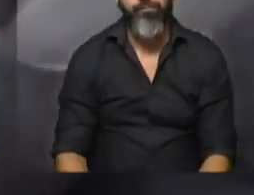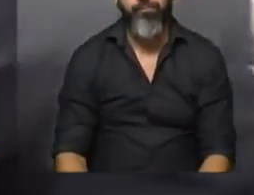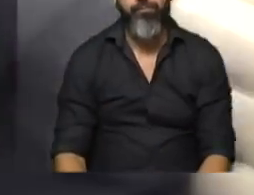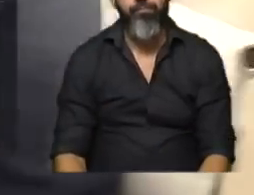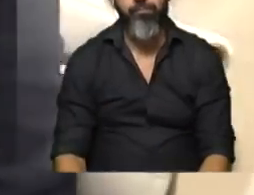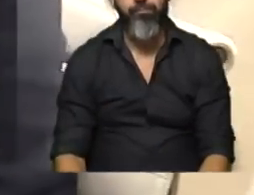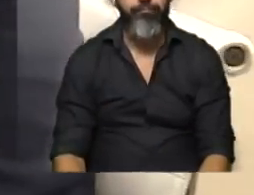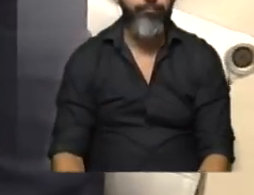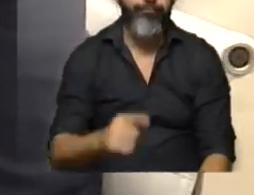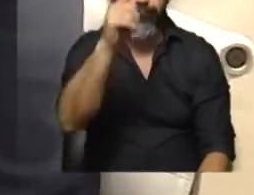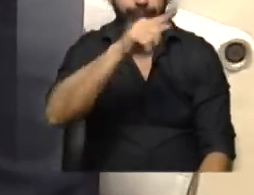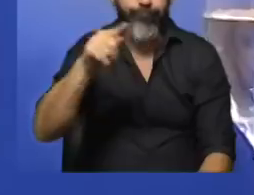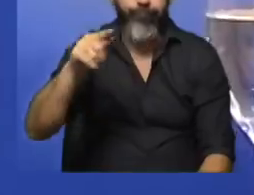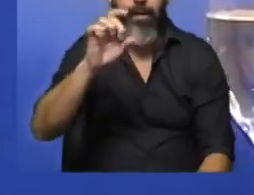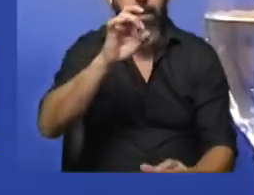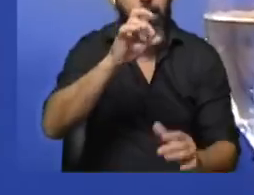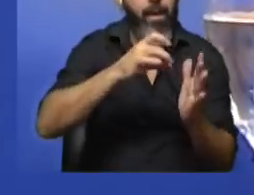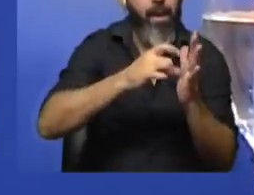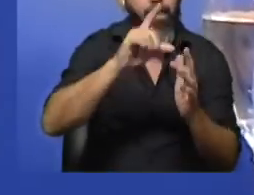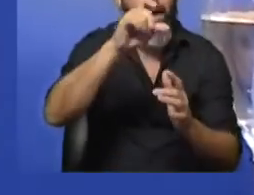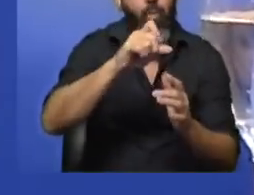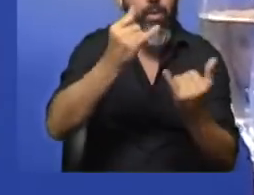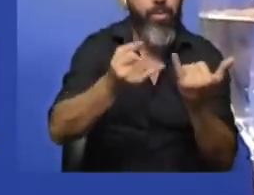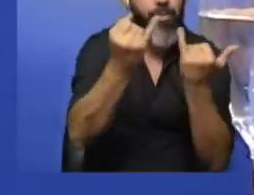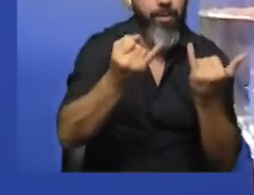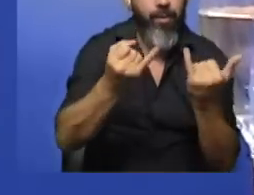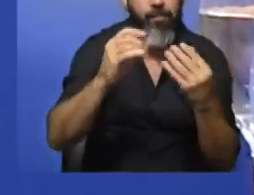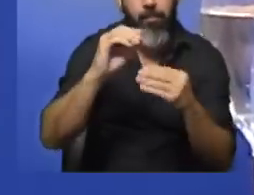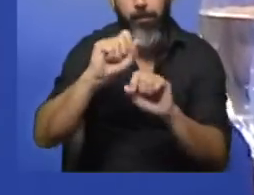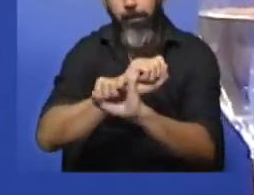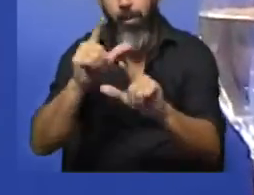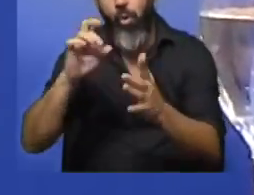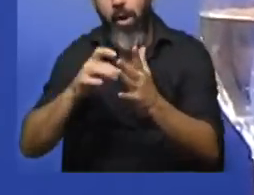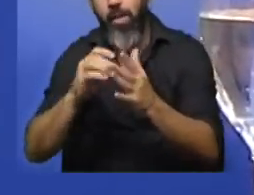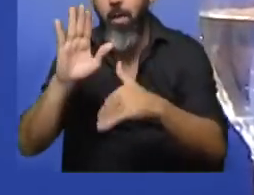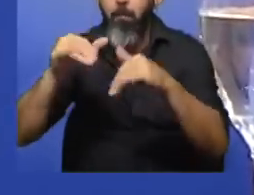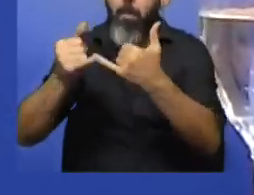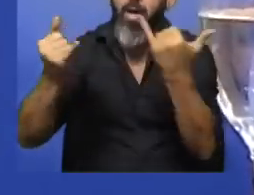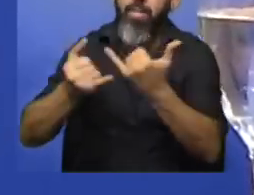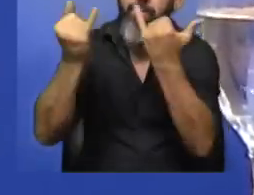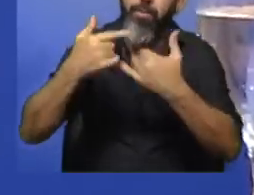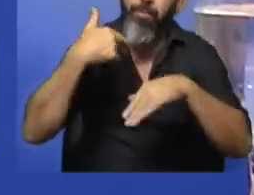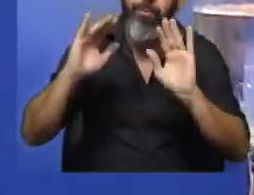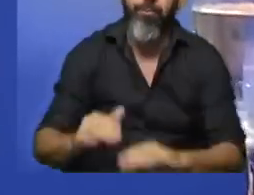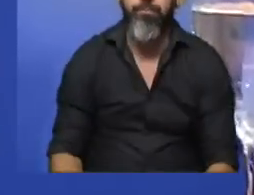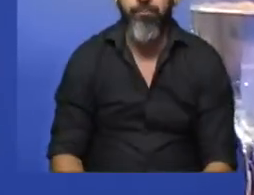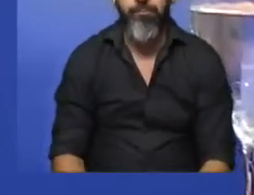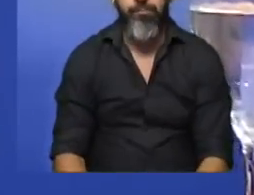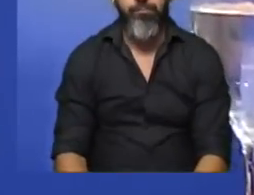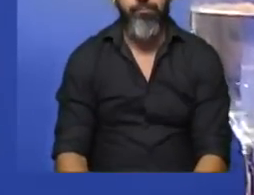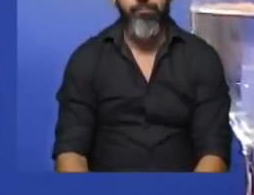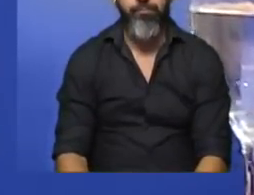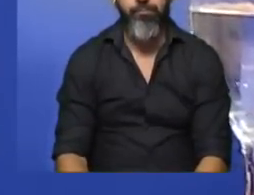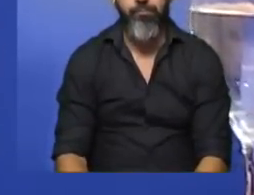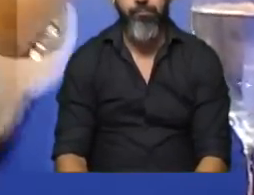es una regla de tres esta calidad agua para tanto días x para 30 días Entonces